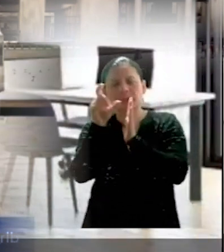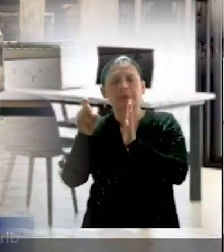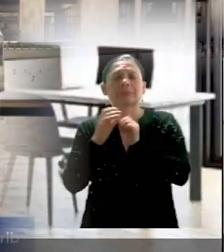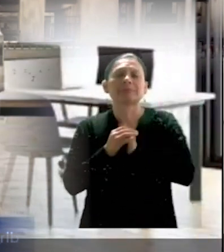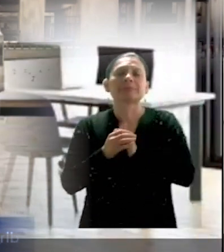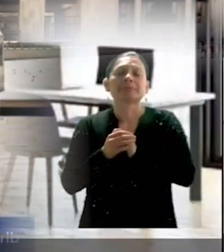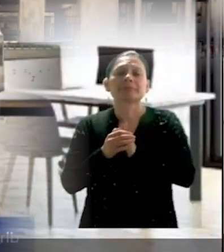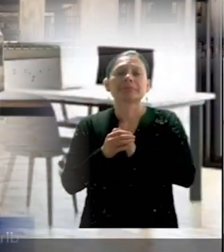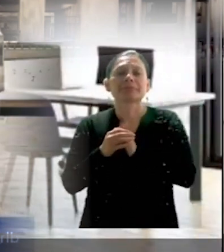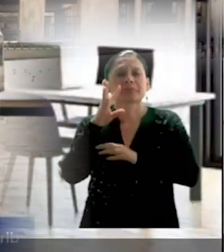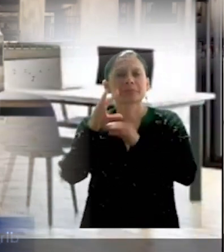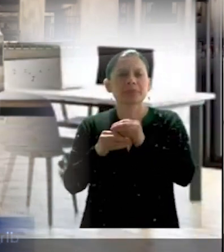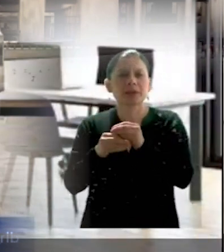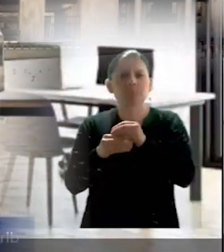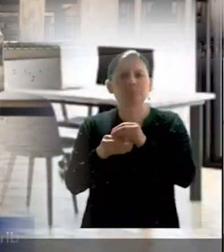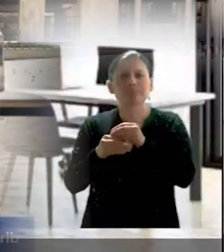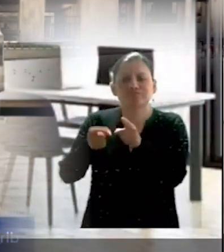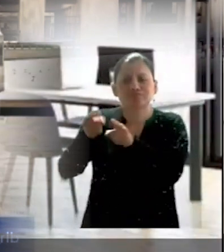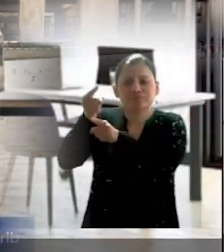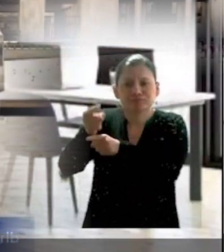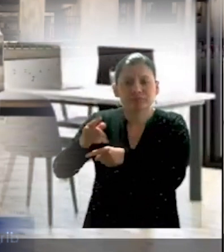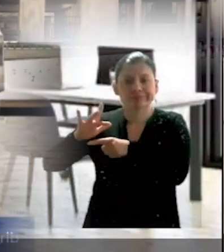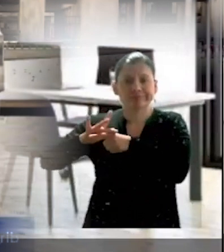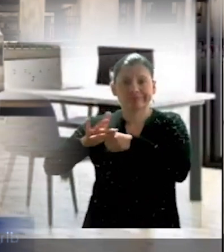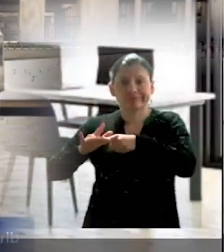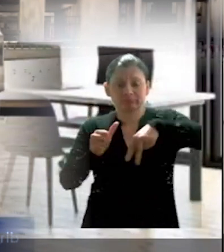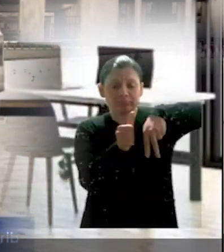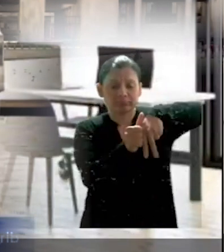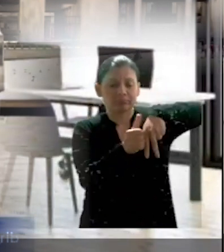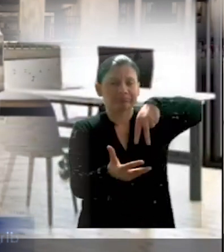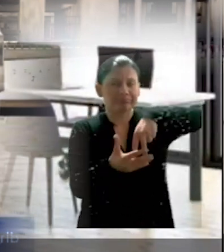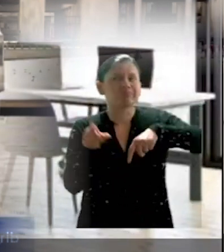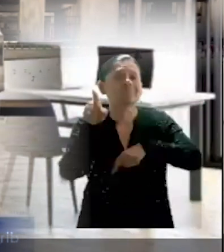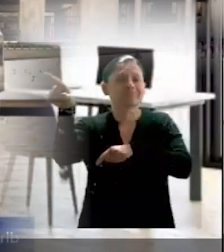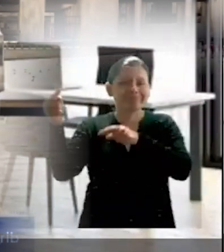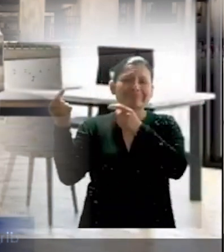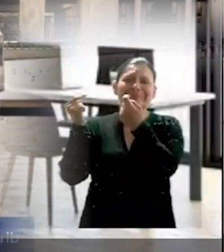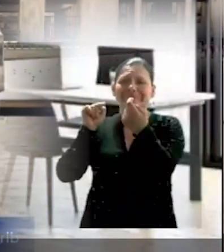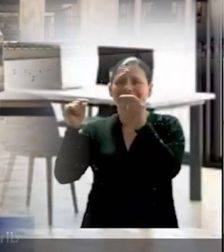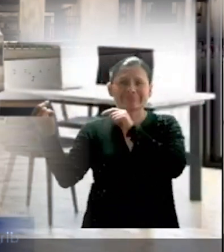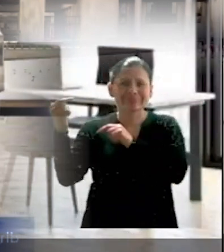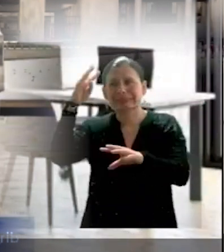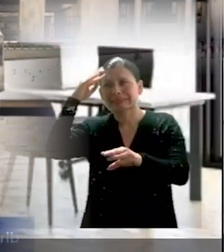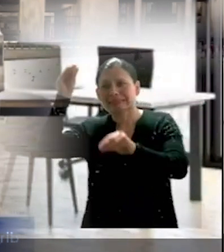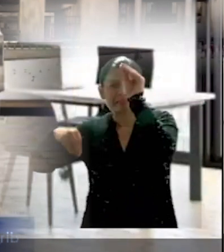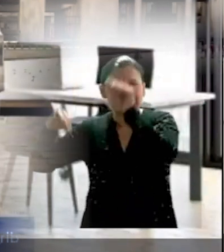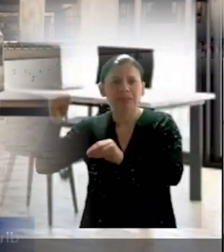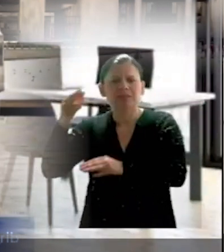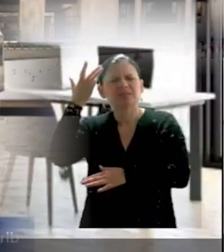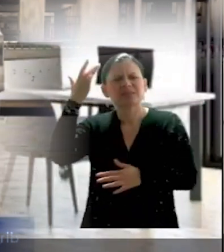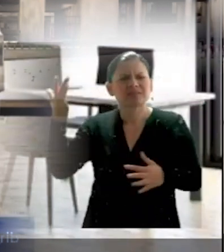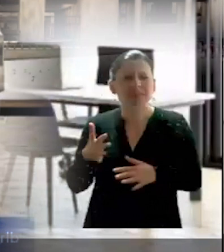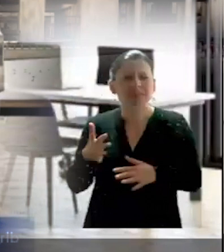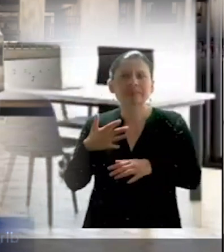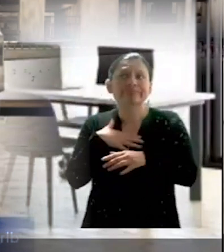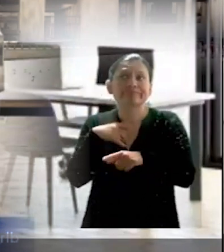acción de tutela, ese es un punto que también ha generado mucha controversia y muchas dificultades, no solamente a la luz de los comentarios